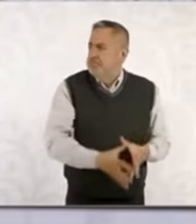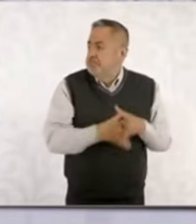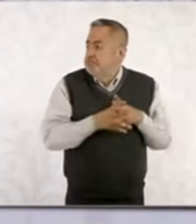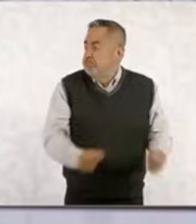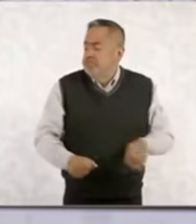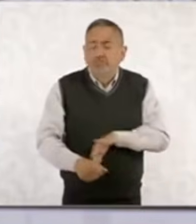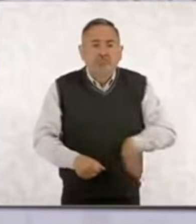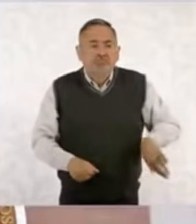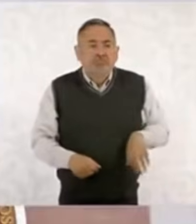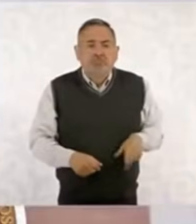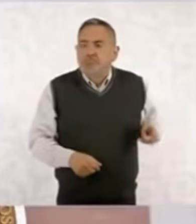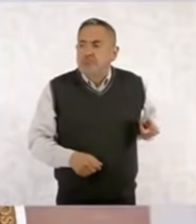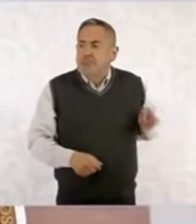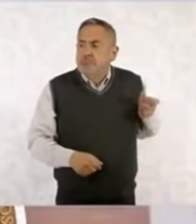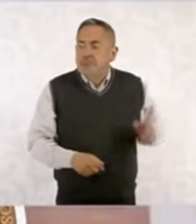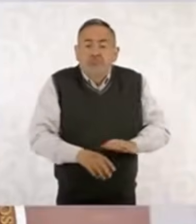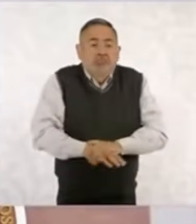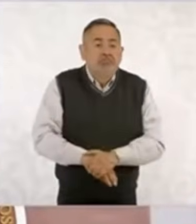Entonces,